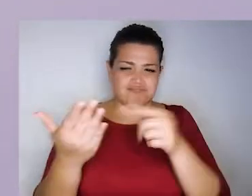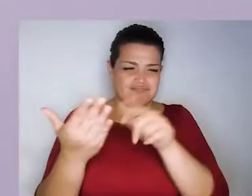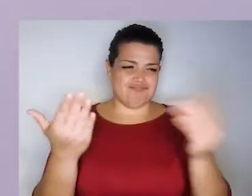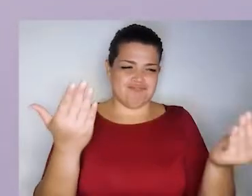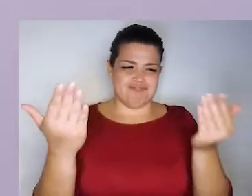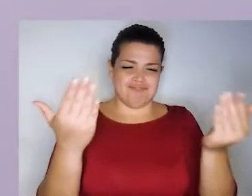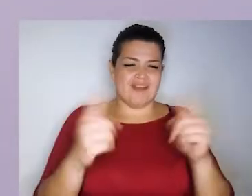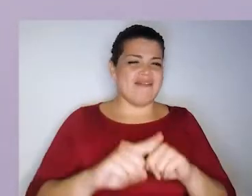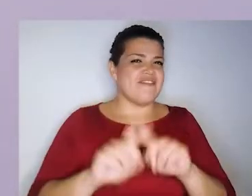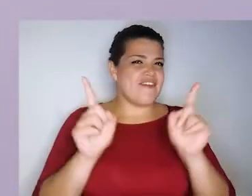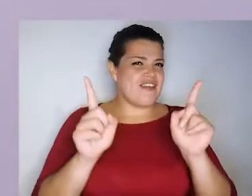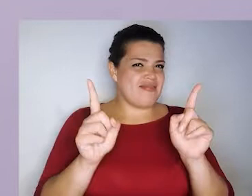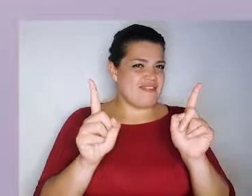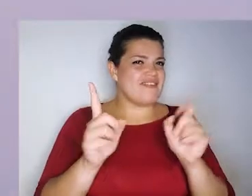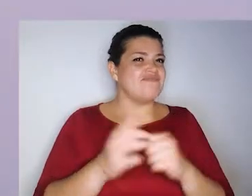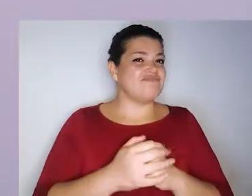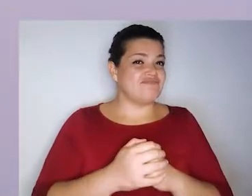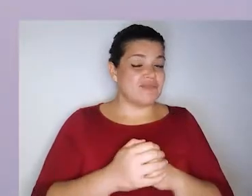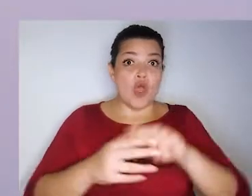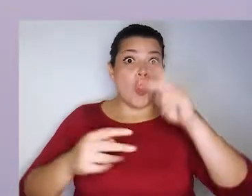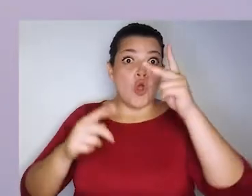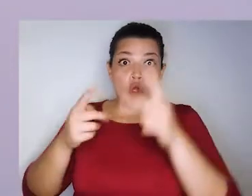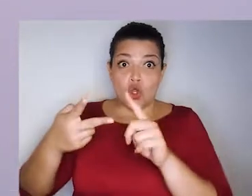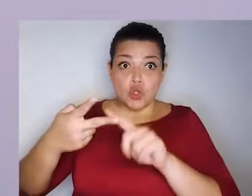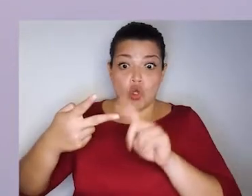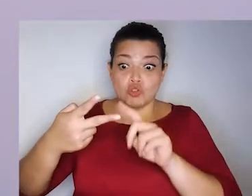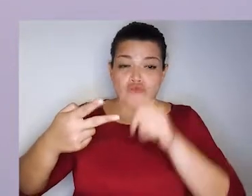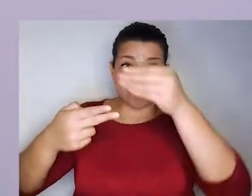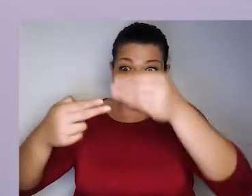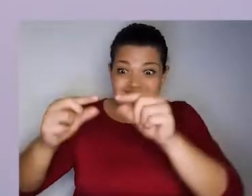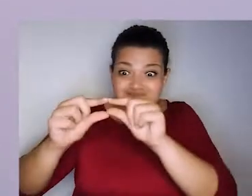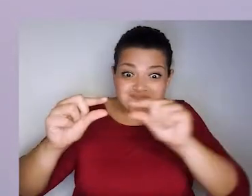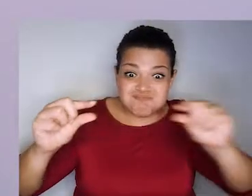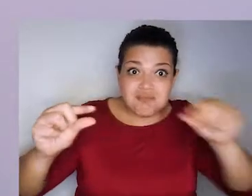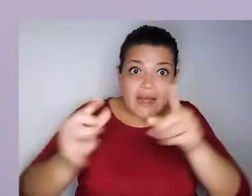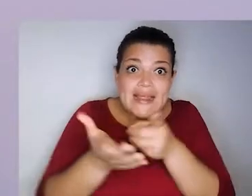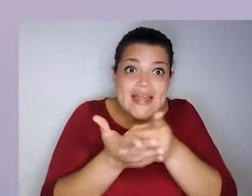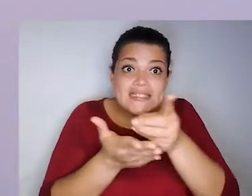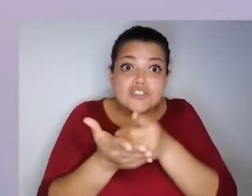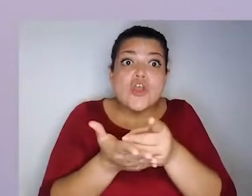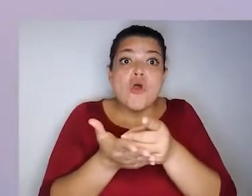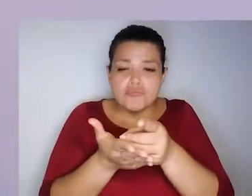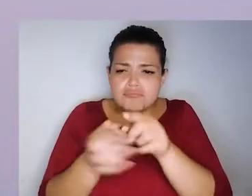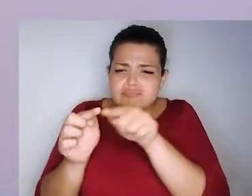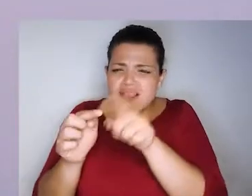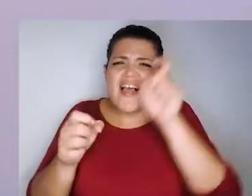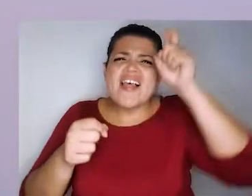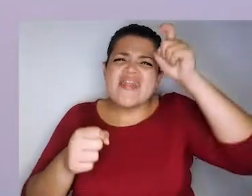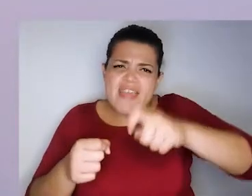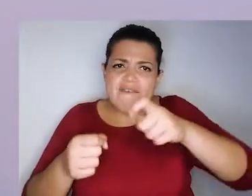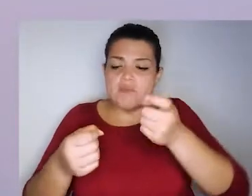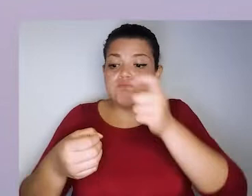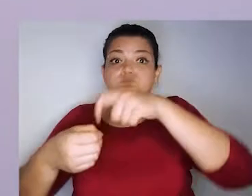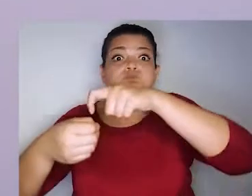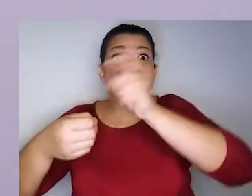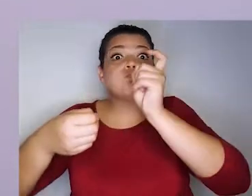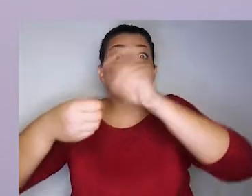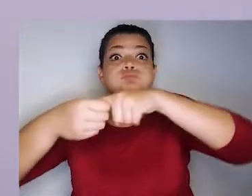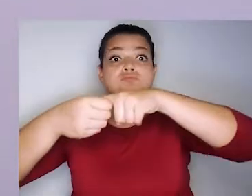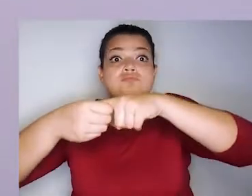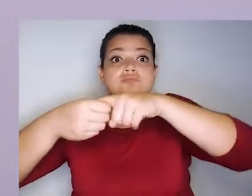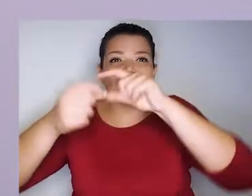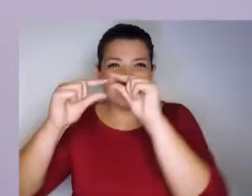oficial de la entidad financiera. 2. La barra donde se encuentra la dirección del sitio